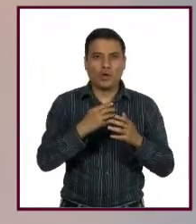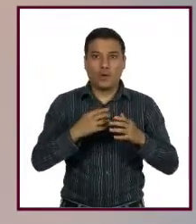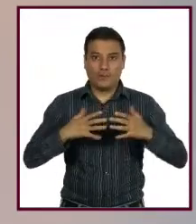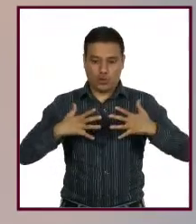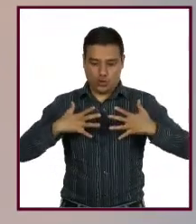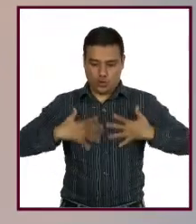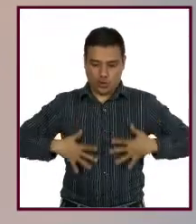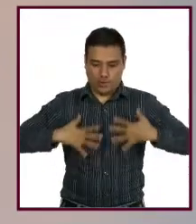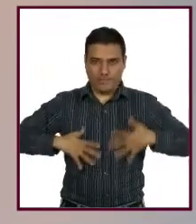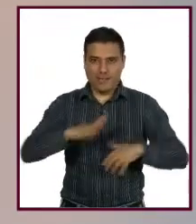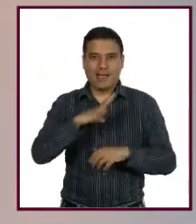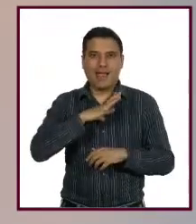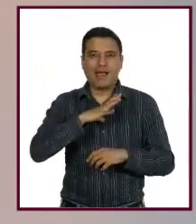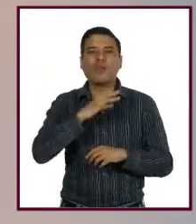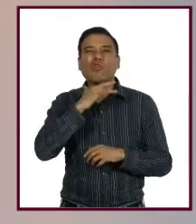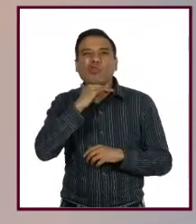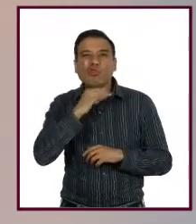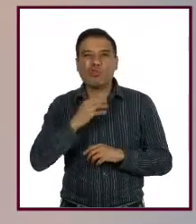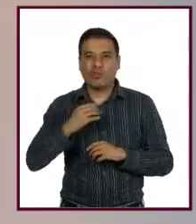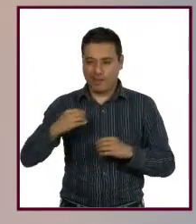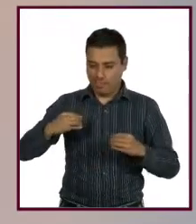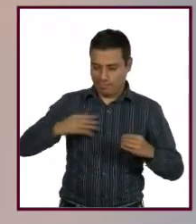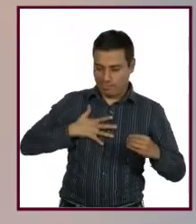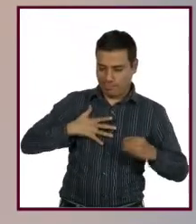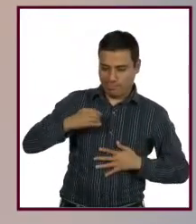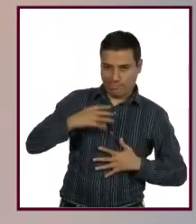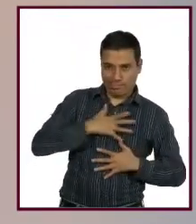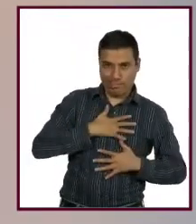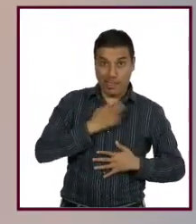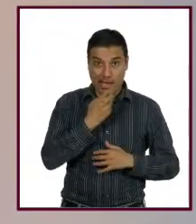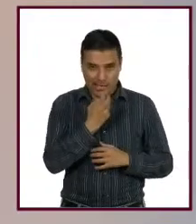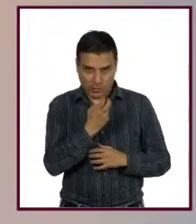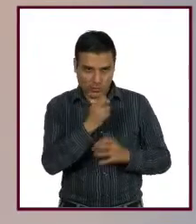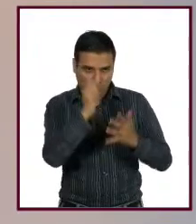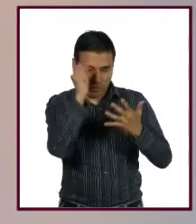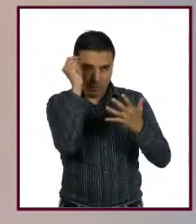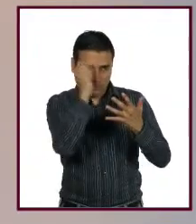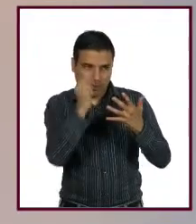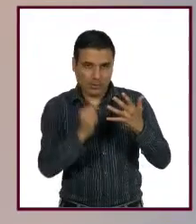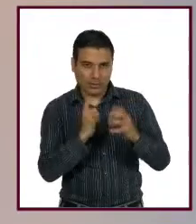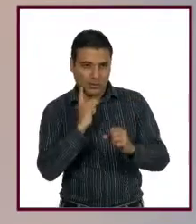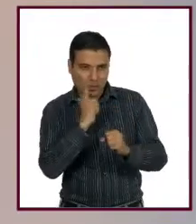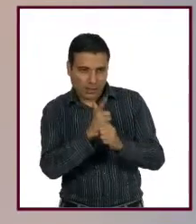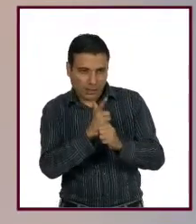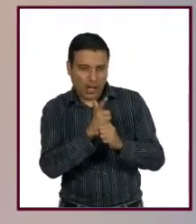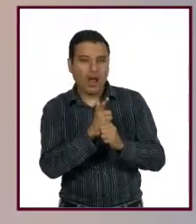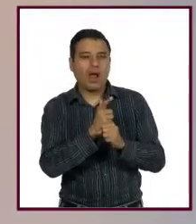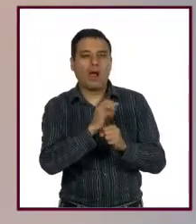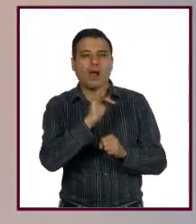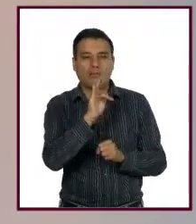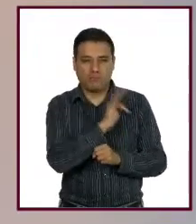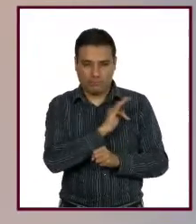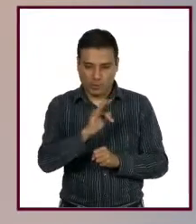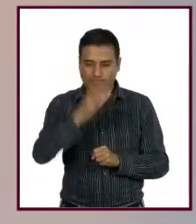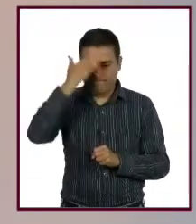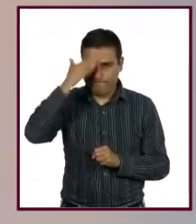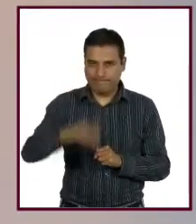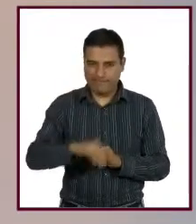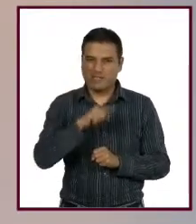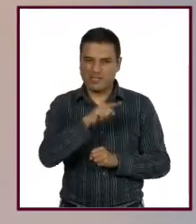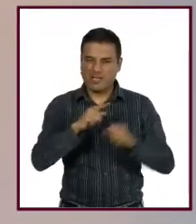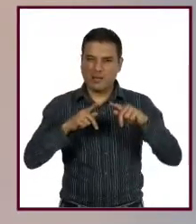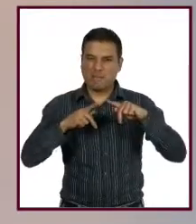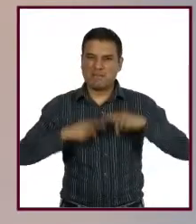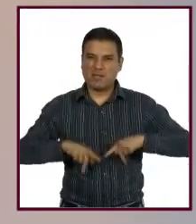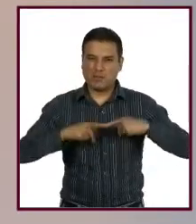ropa. Este tipo de datos indirectos nos pudieran llegar a acercarnos un poquito a saber si tal vez una